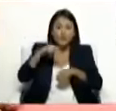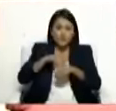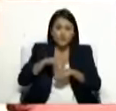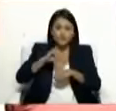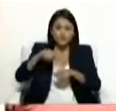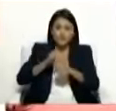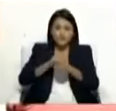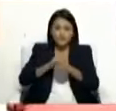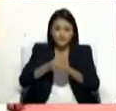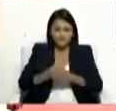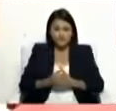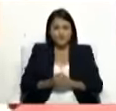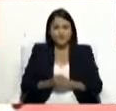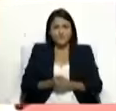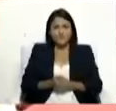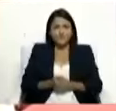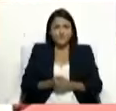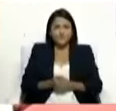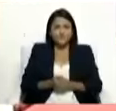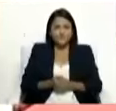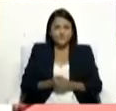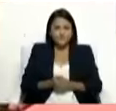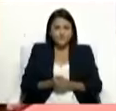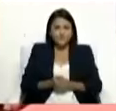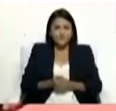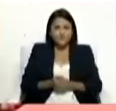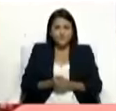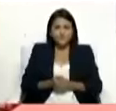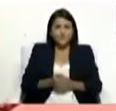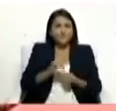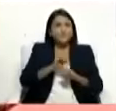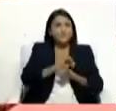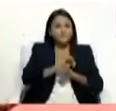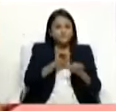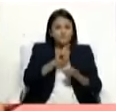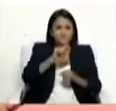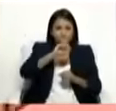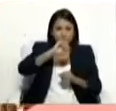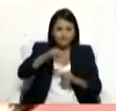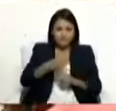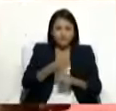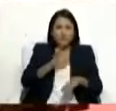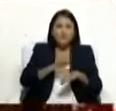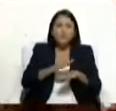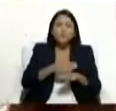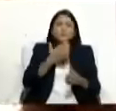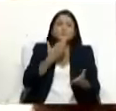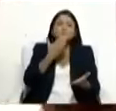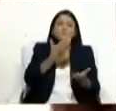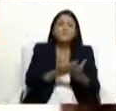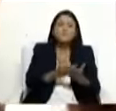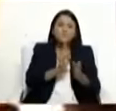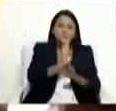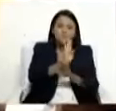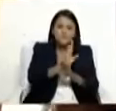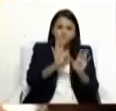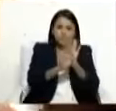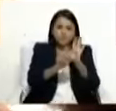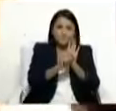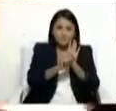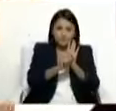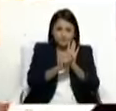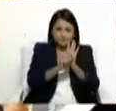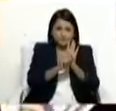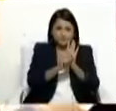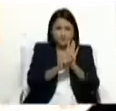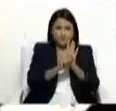Jorge Rodríguez, a su salida del Tribunal Supremo de Justicia tras solicitar el amparo constitucional